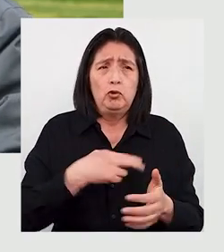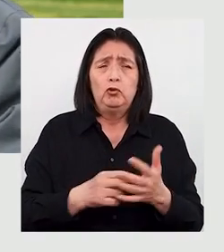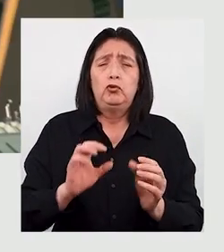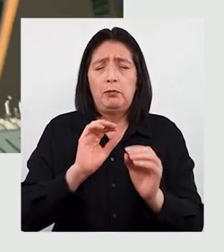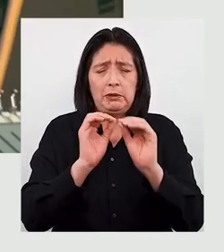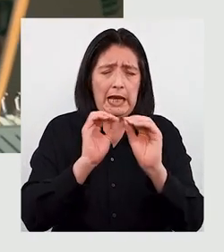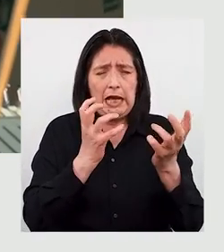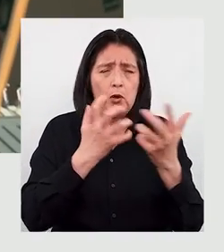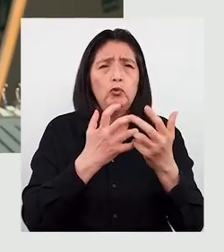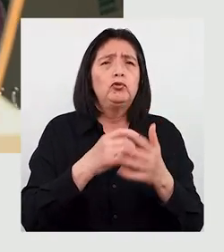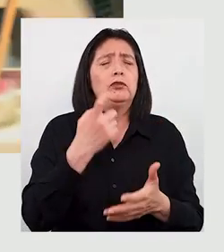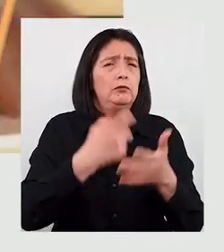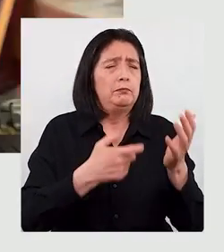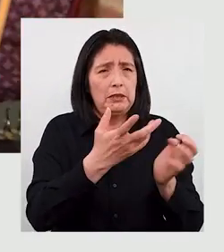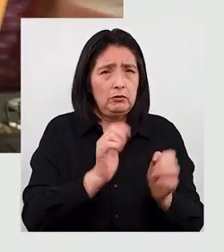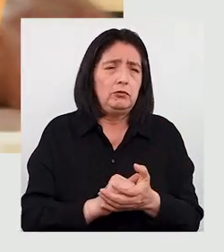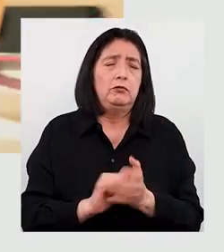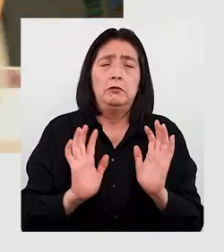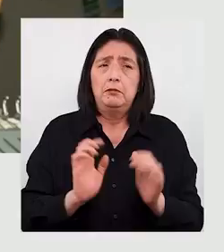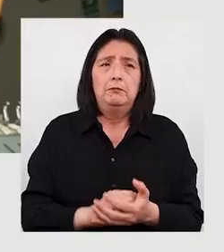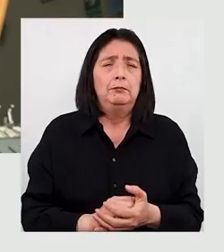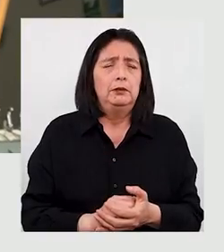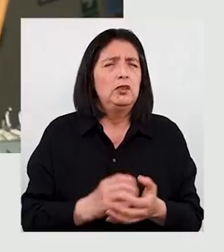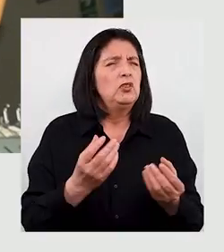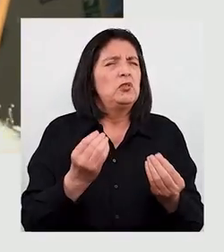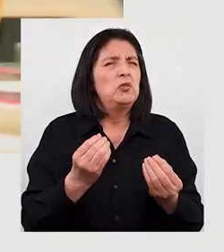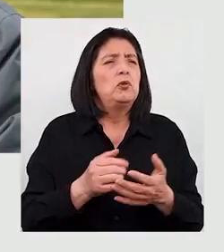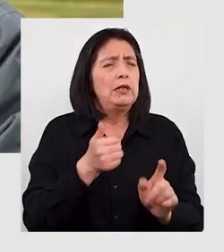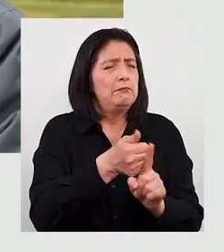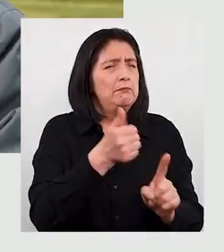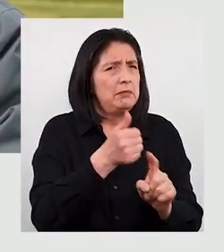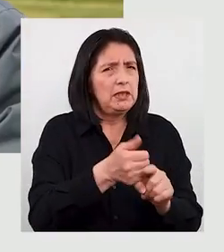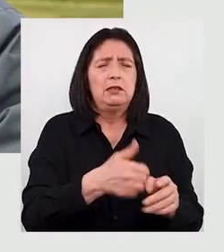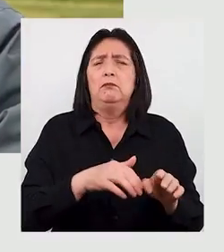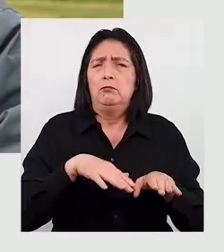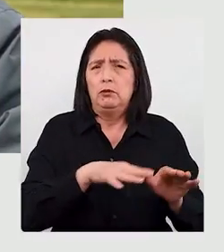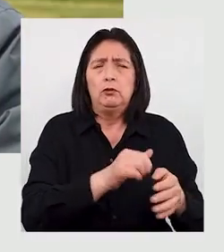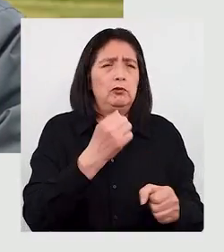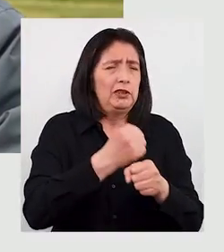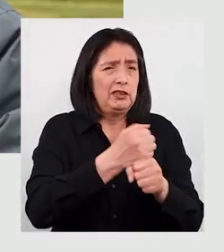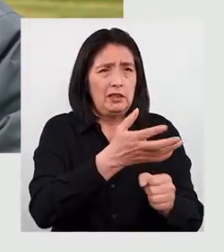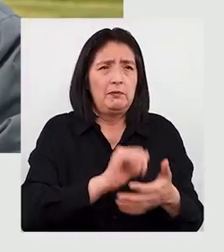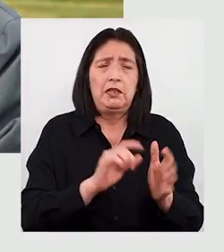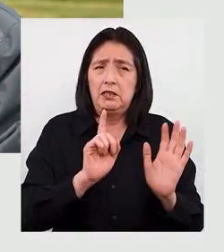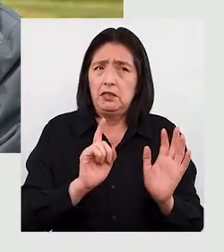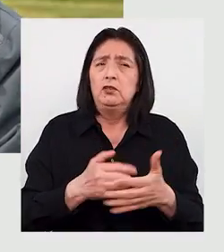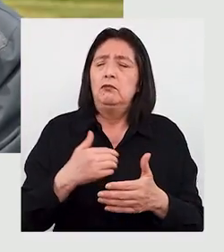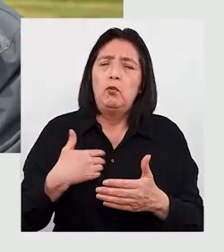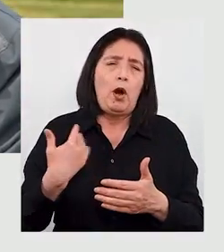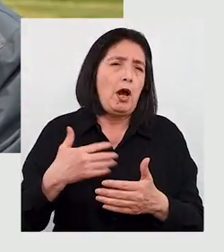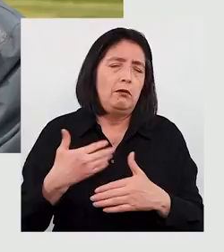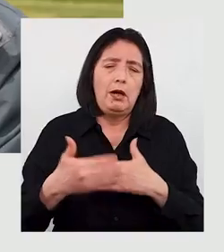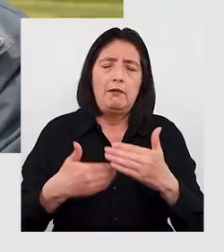hacer reajustes de costos con las artesanas, con los que trabajan. Y eso hemos dado un paso